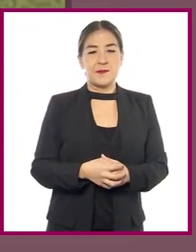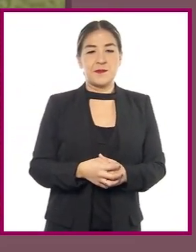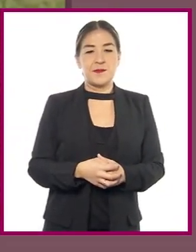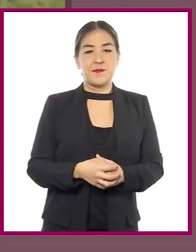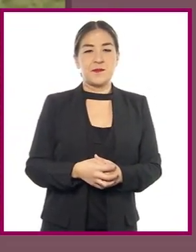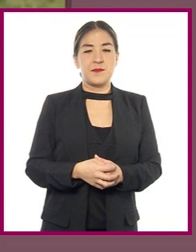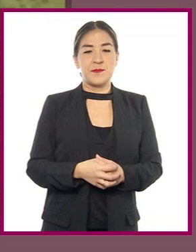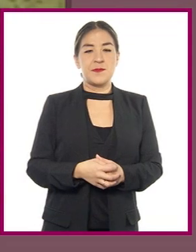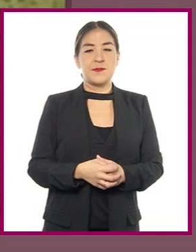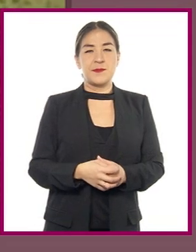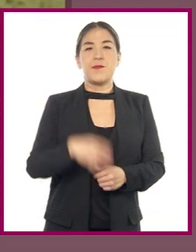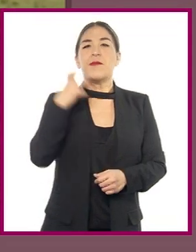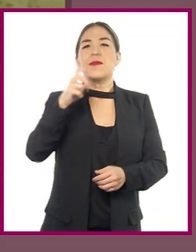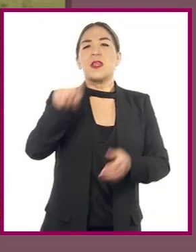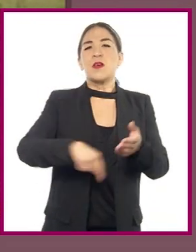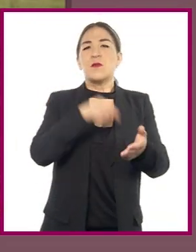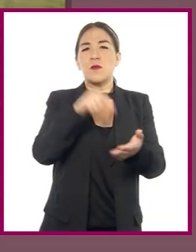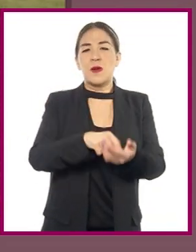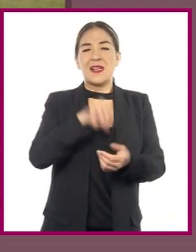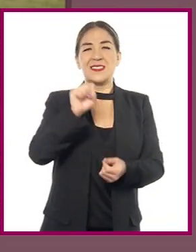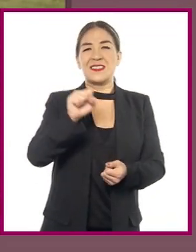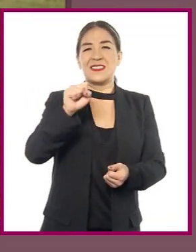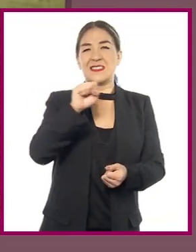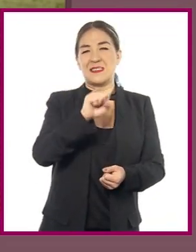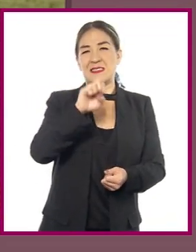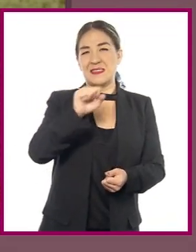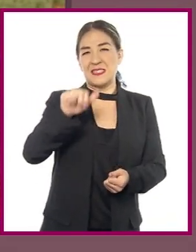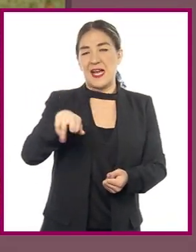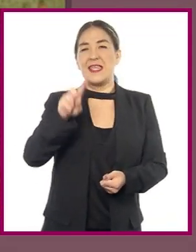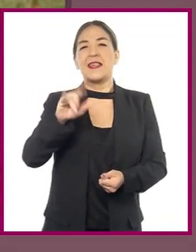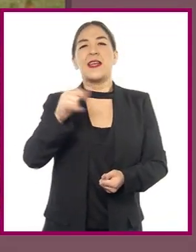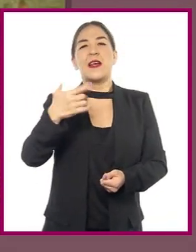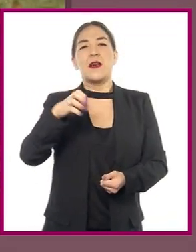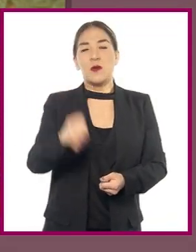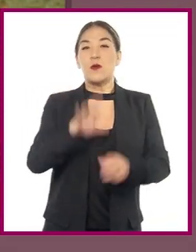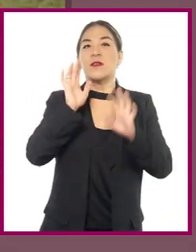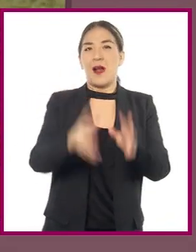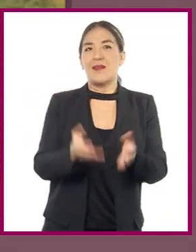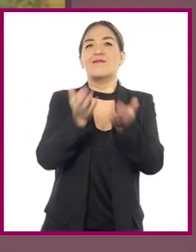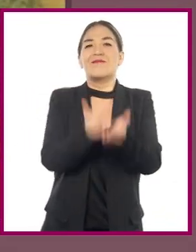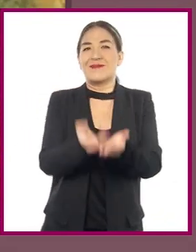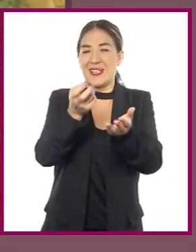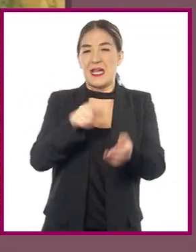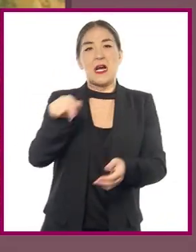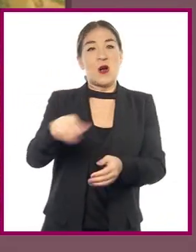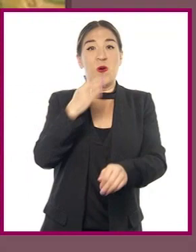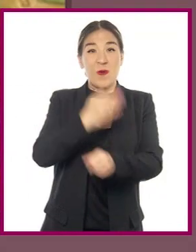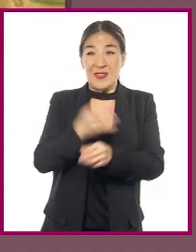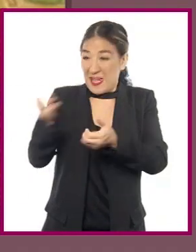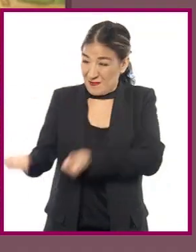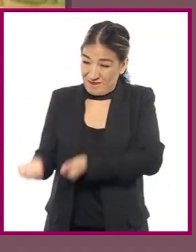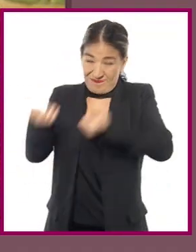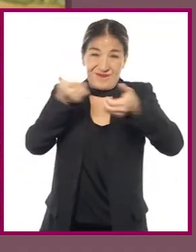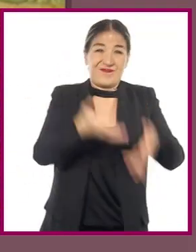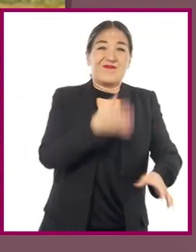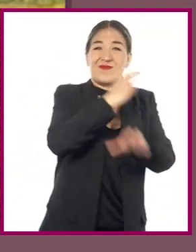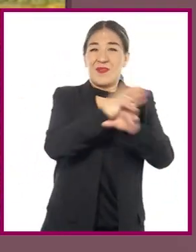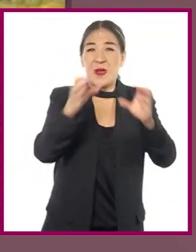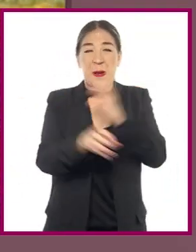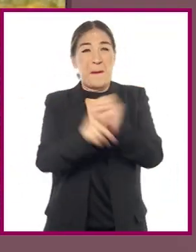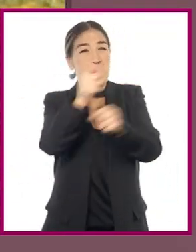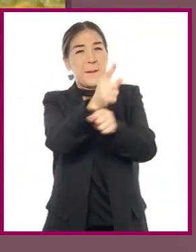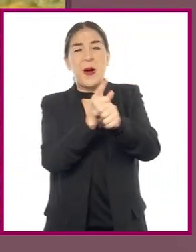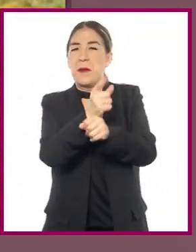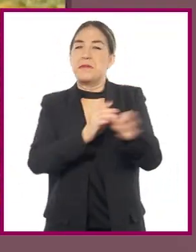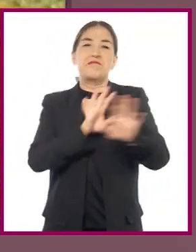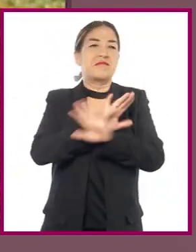Desde uno de los baluartes del fuerte de San Diego se divisa la embarcación. Esta vez no tendrán que cargar de pólvora los cañones porque es